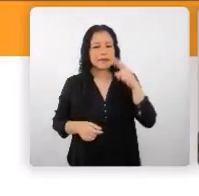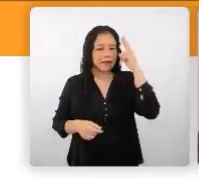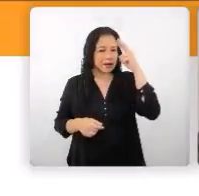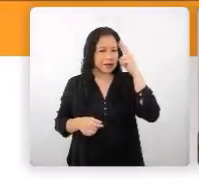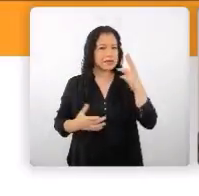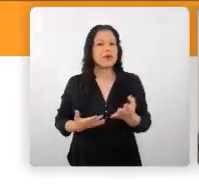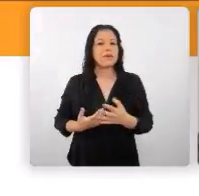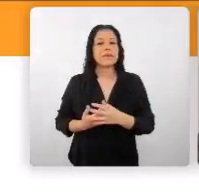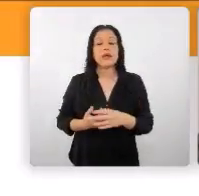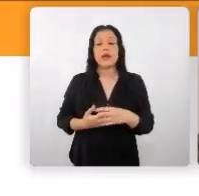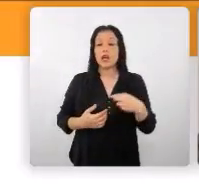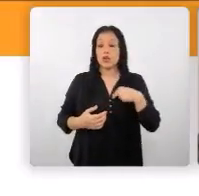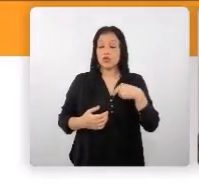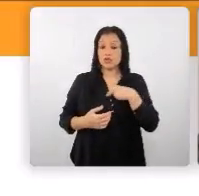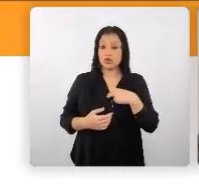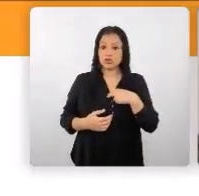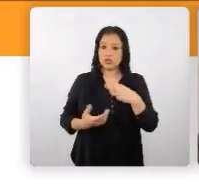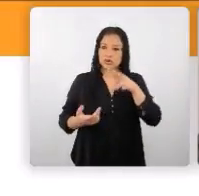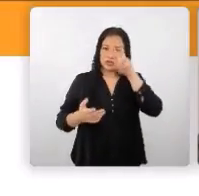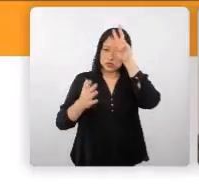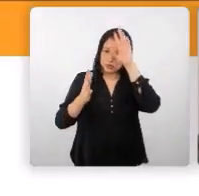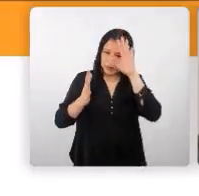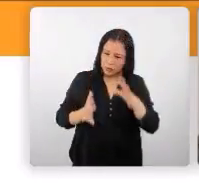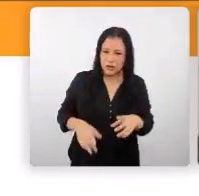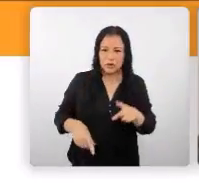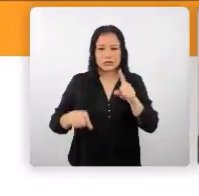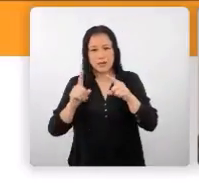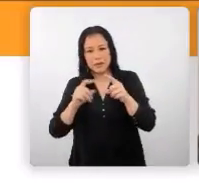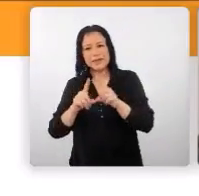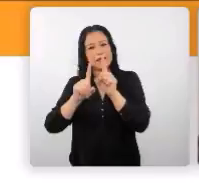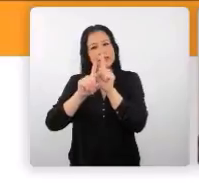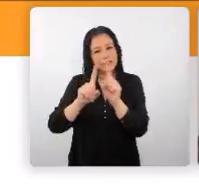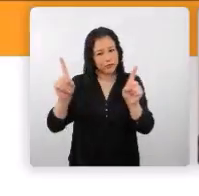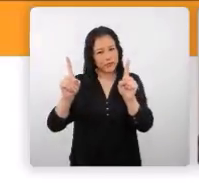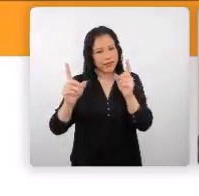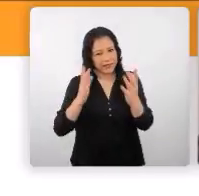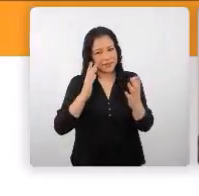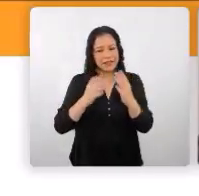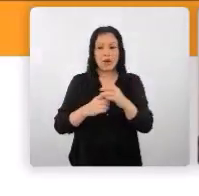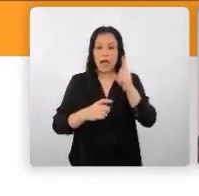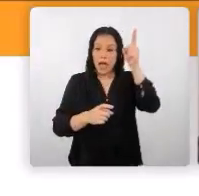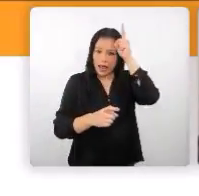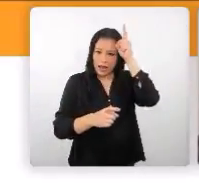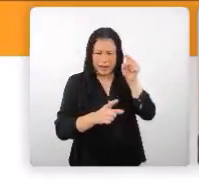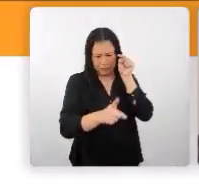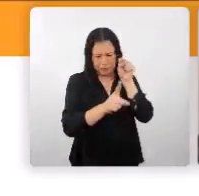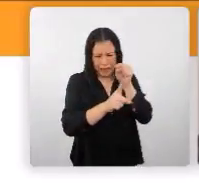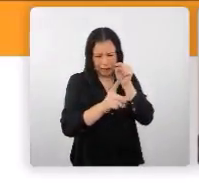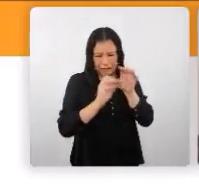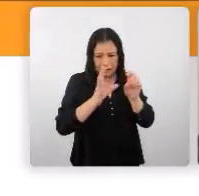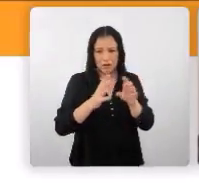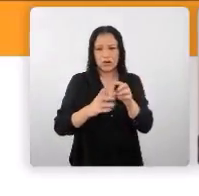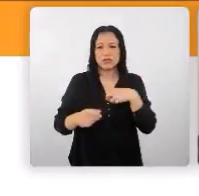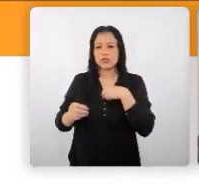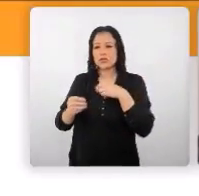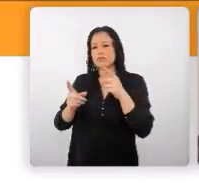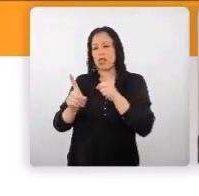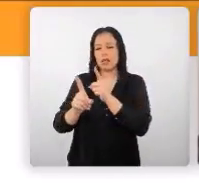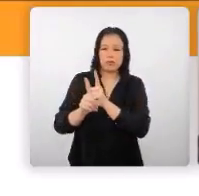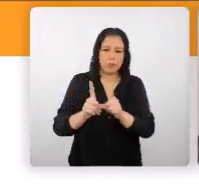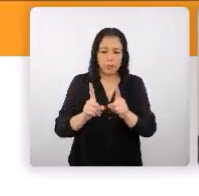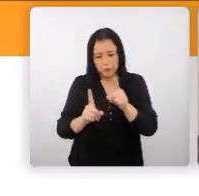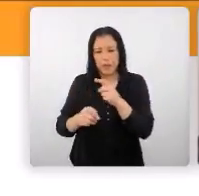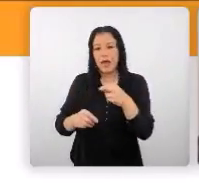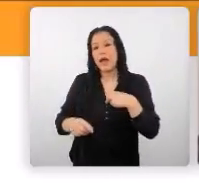es donde nosotros los peruanos nos diferenciamos mucho con los alemanes, ¿no? Porque tal vez